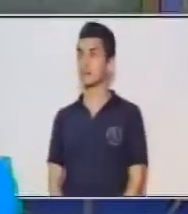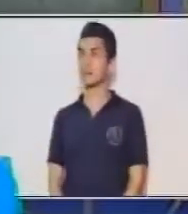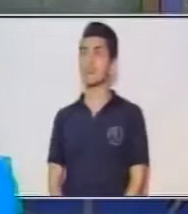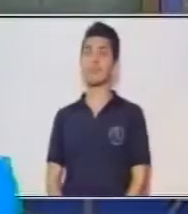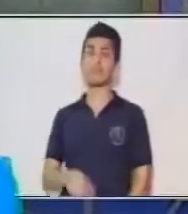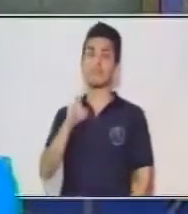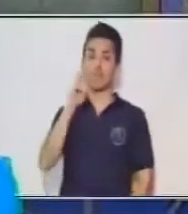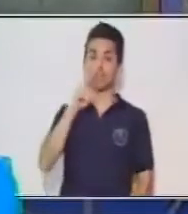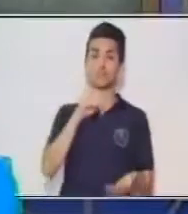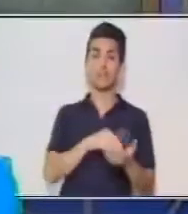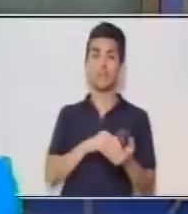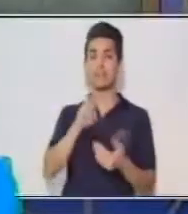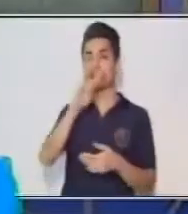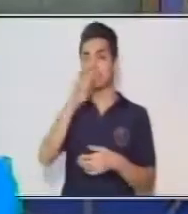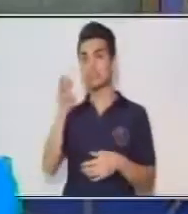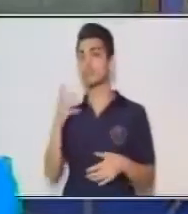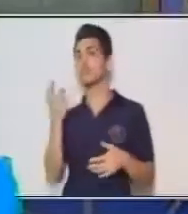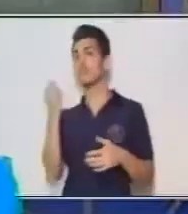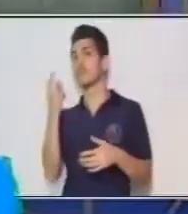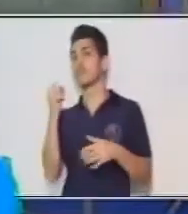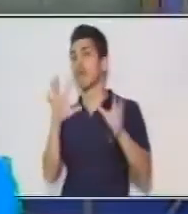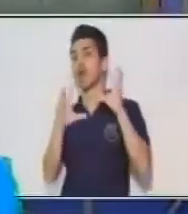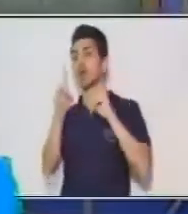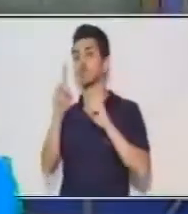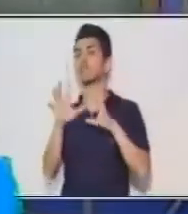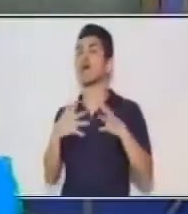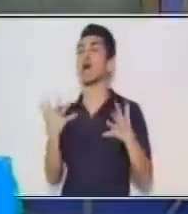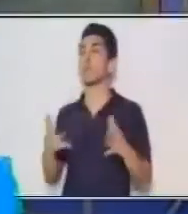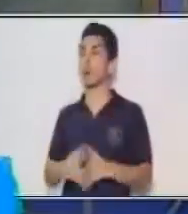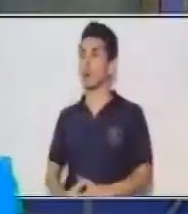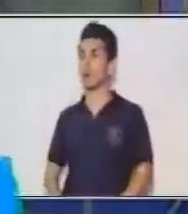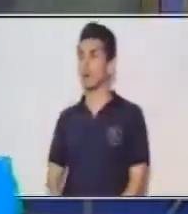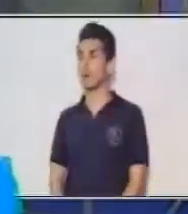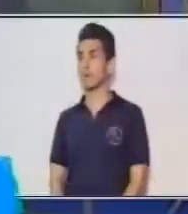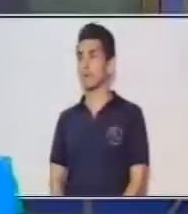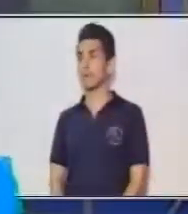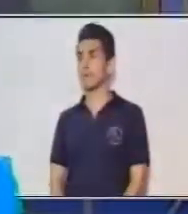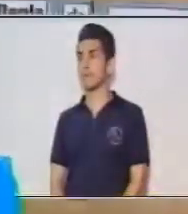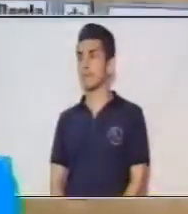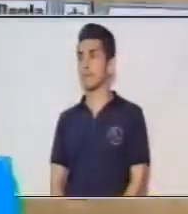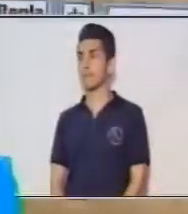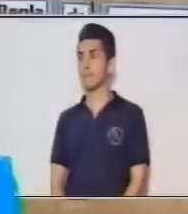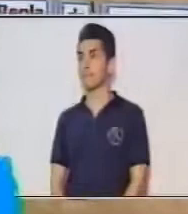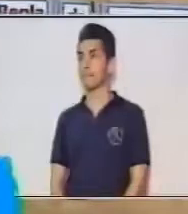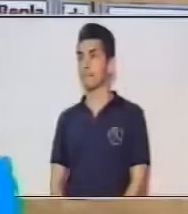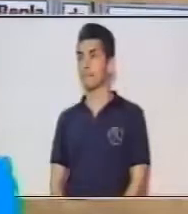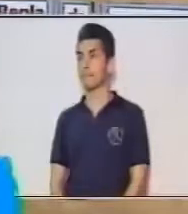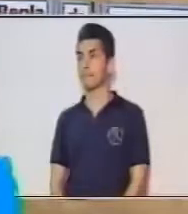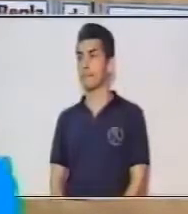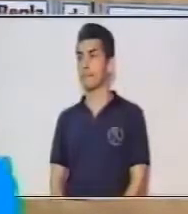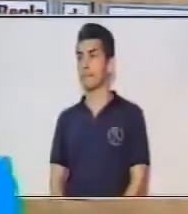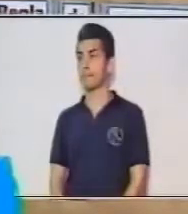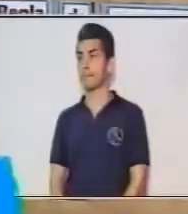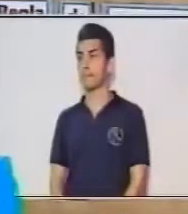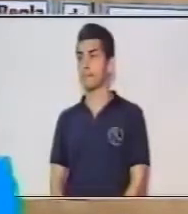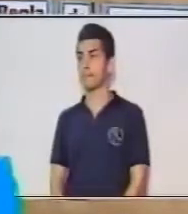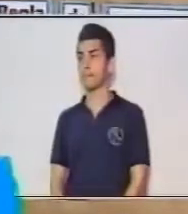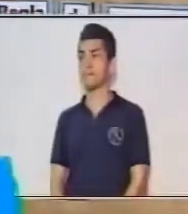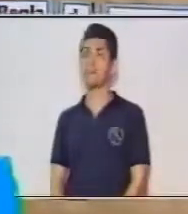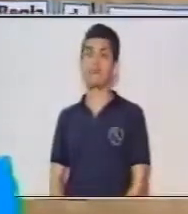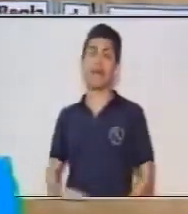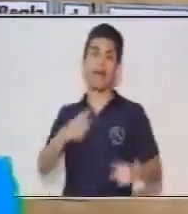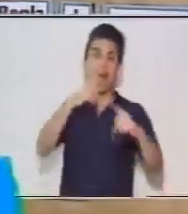2300. ¿Y cómo formarías el 11? Muy bien, el 11 lo vas a formar con una X y